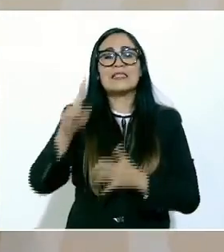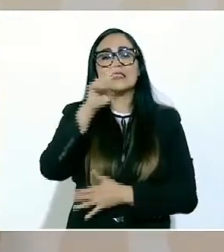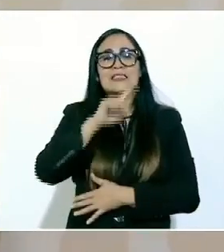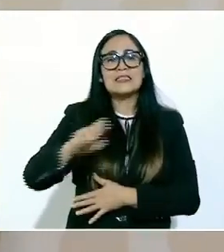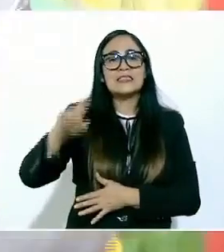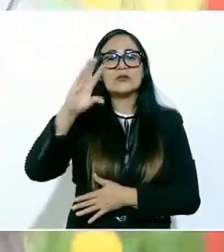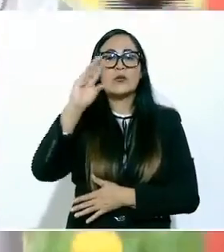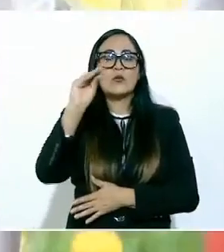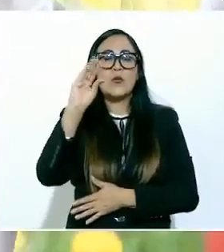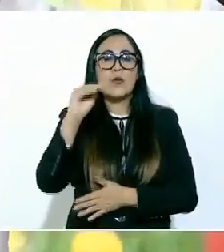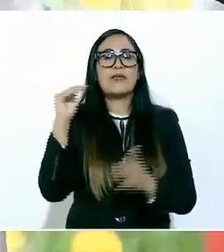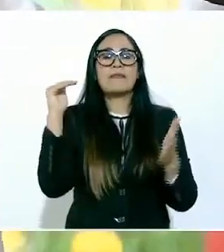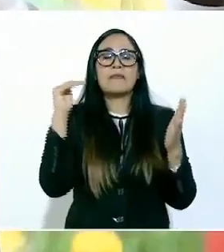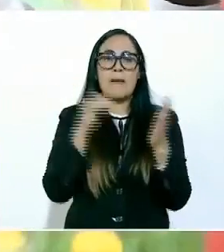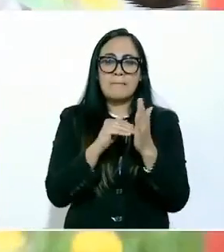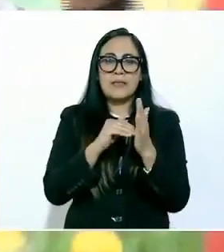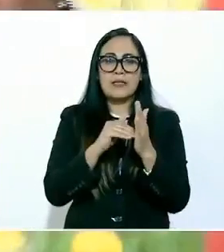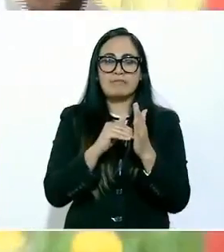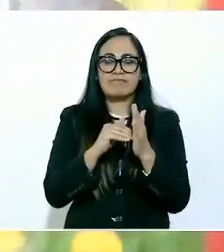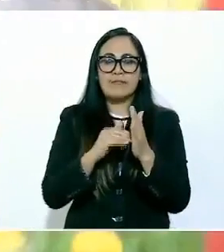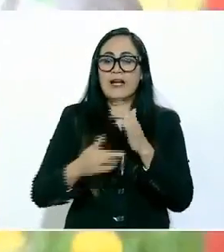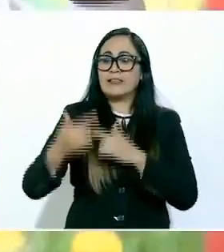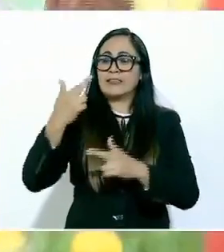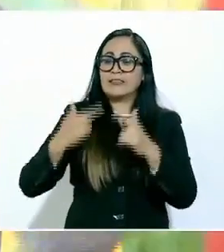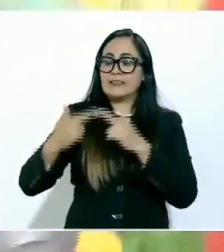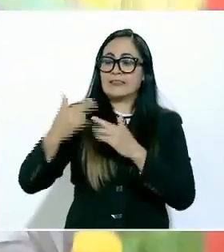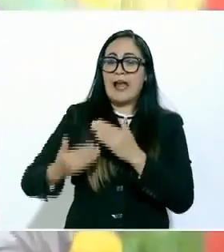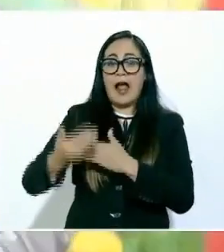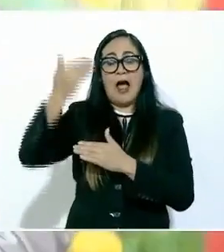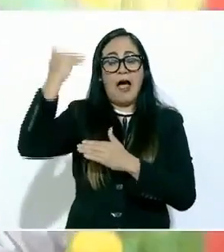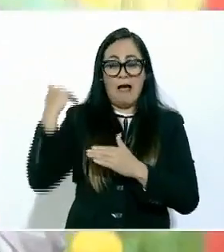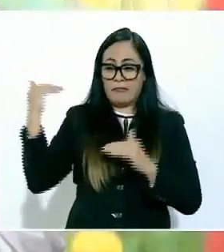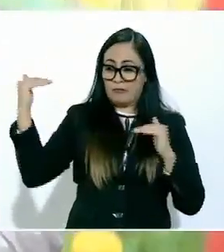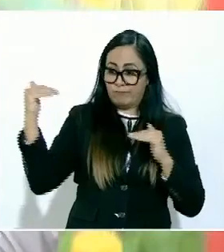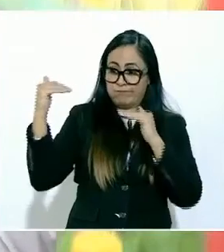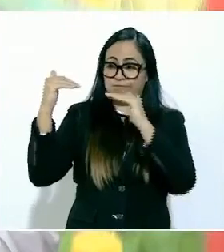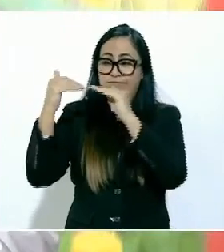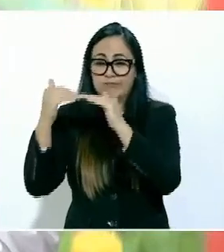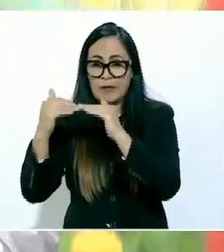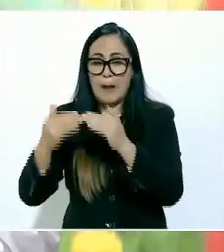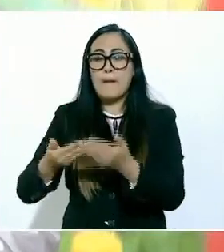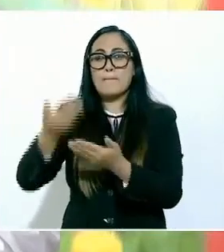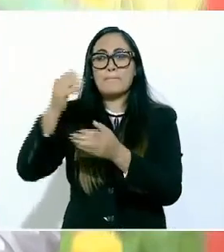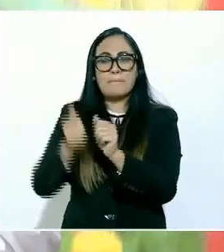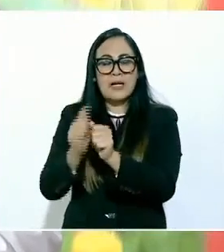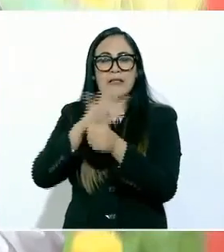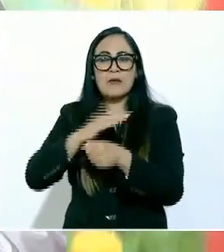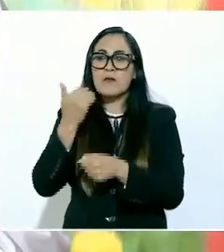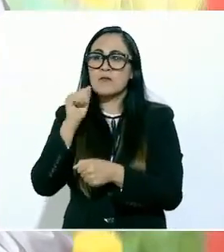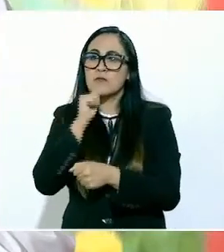190.000 para estar como antes de la pandemia,